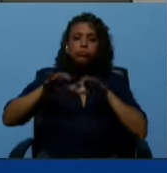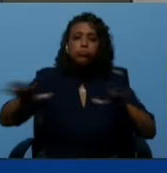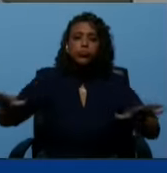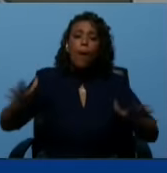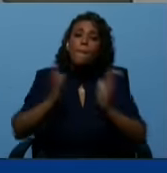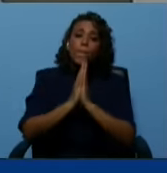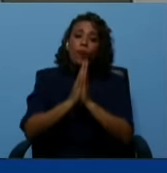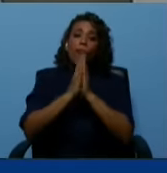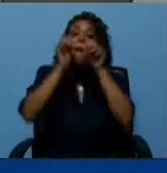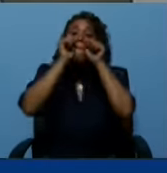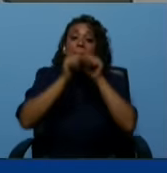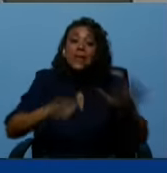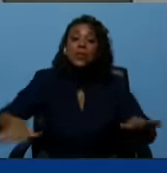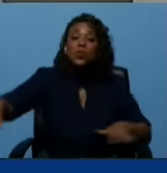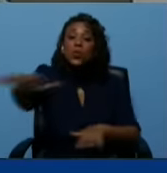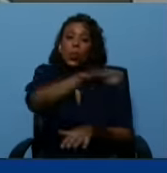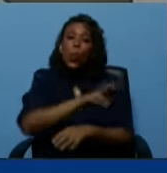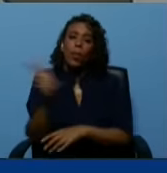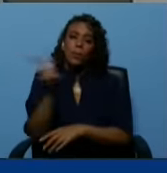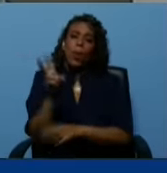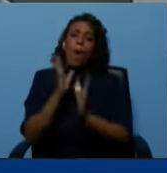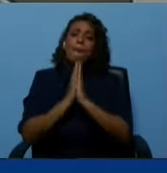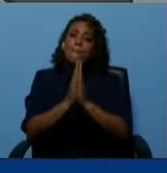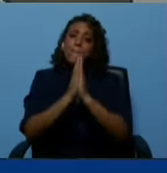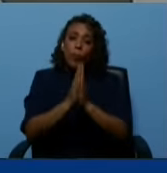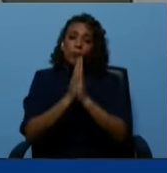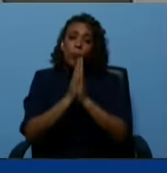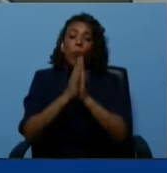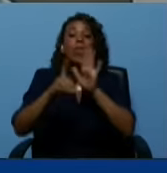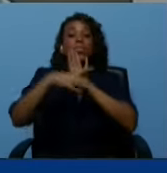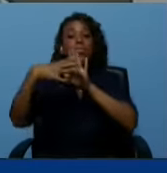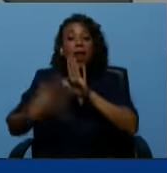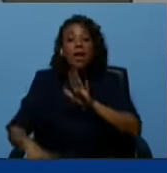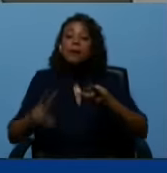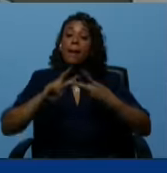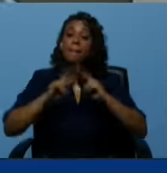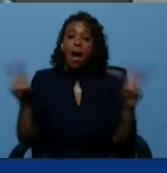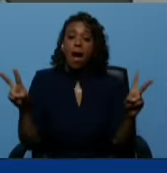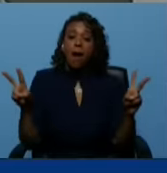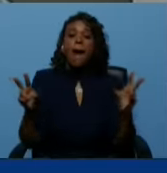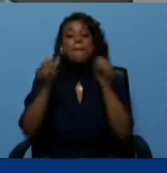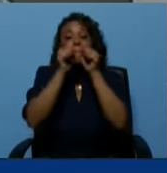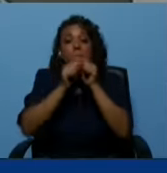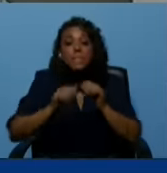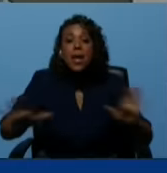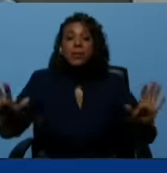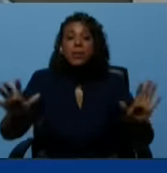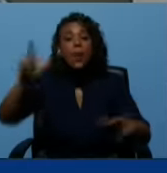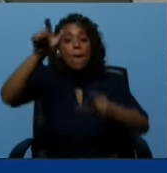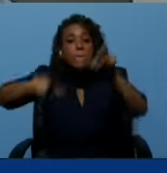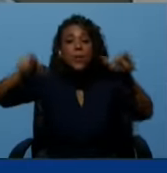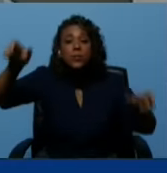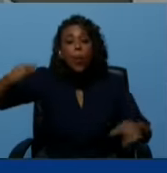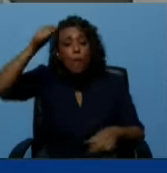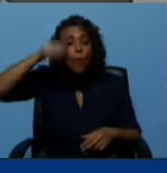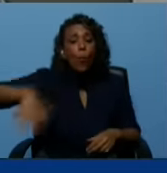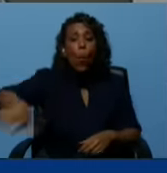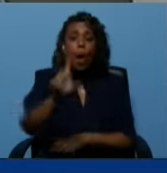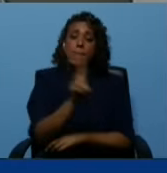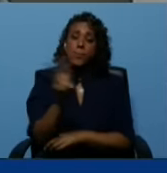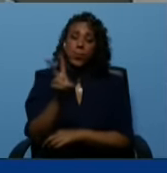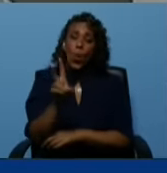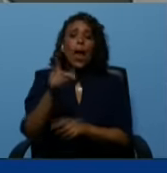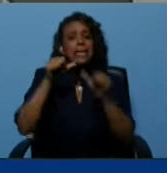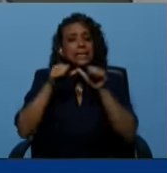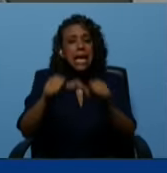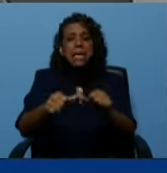tus bendiciones a todo el pueblo que tiene derecho a la paz. Bendiciones para todo el pueblo de Venezuela.